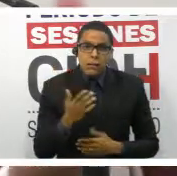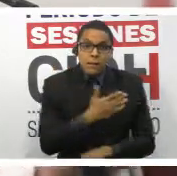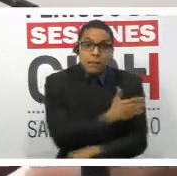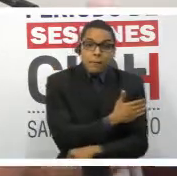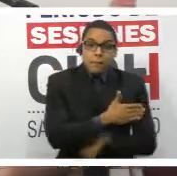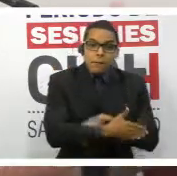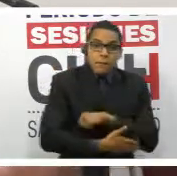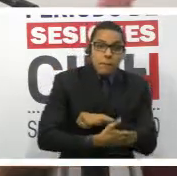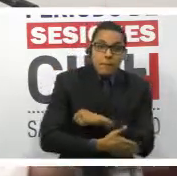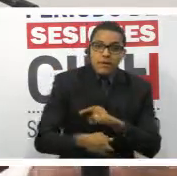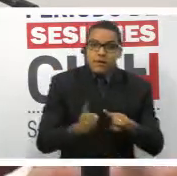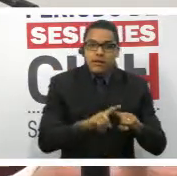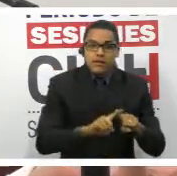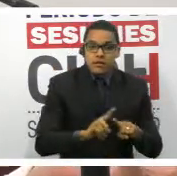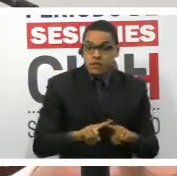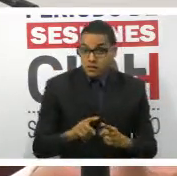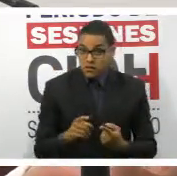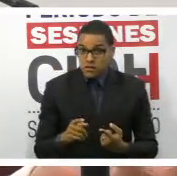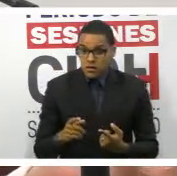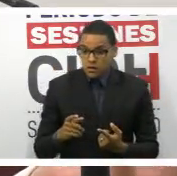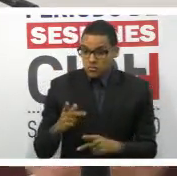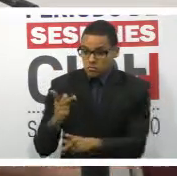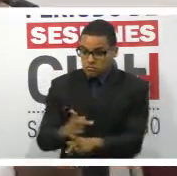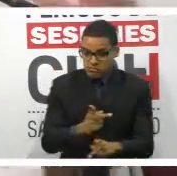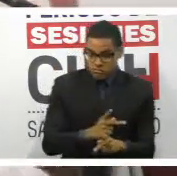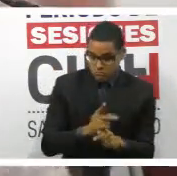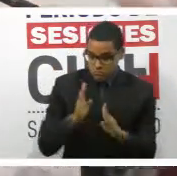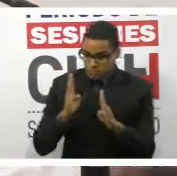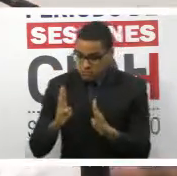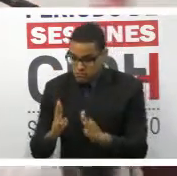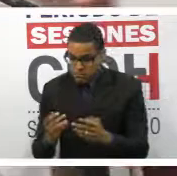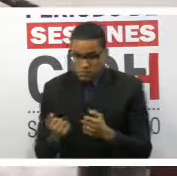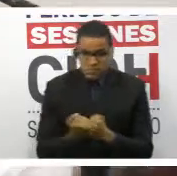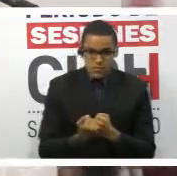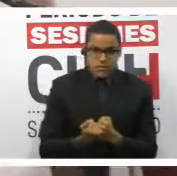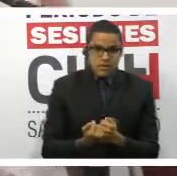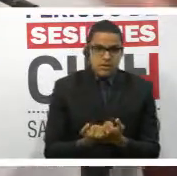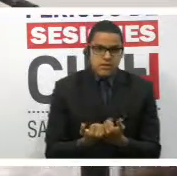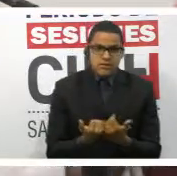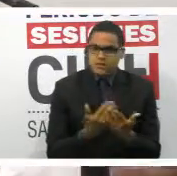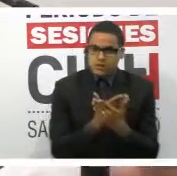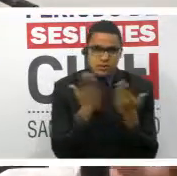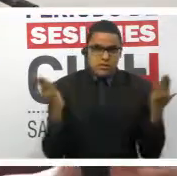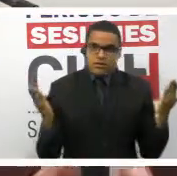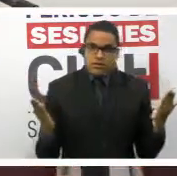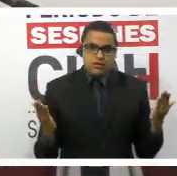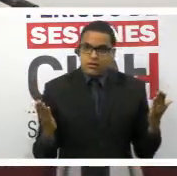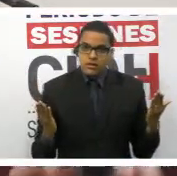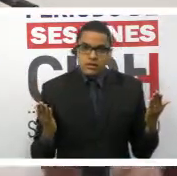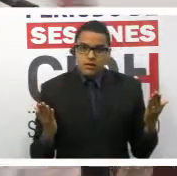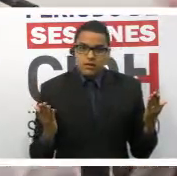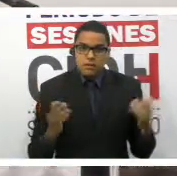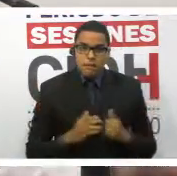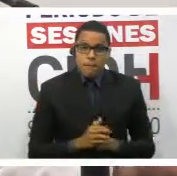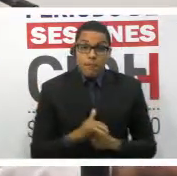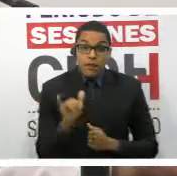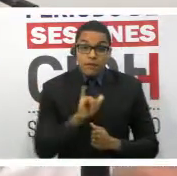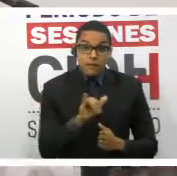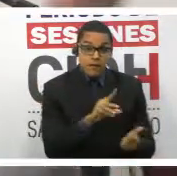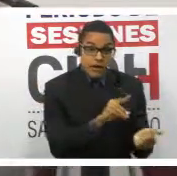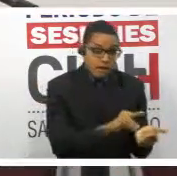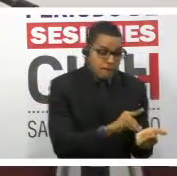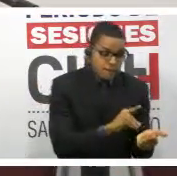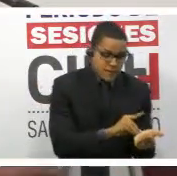espacios comunitarios para el abordaje no ósea y no tienen dispositivos creados para poder acompañar atención 5